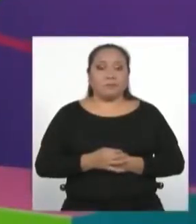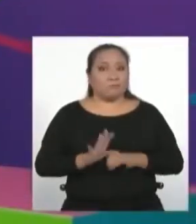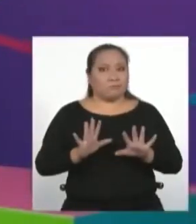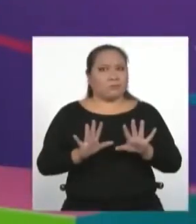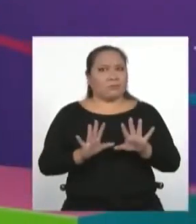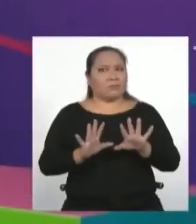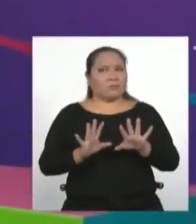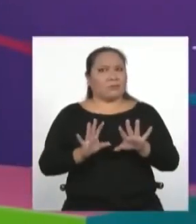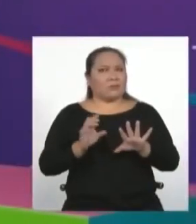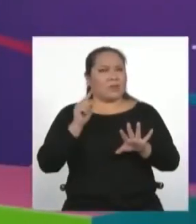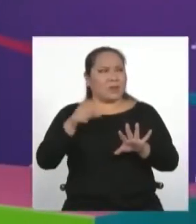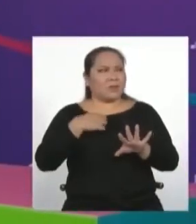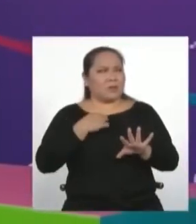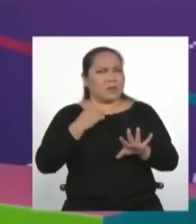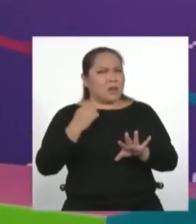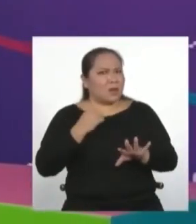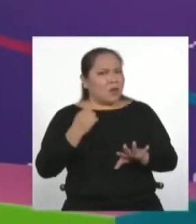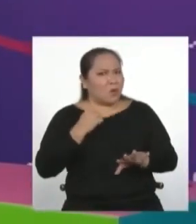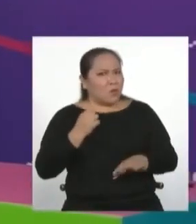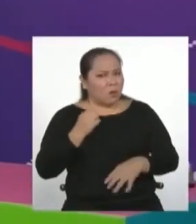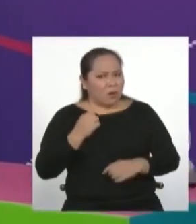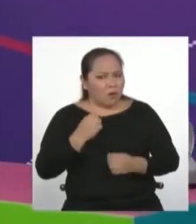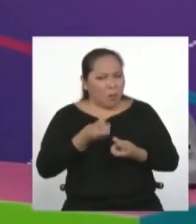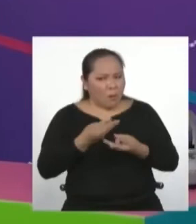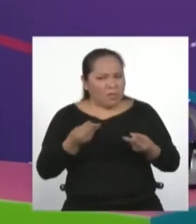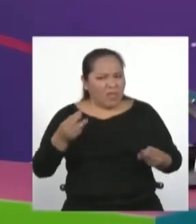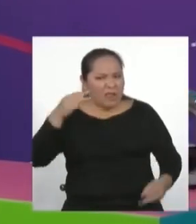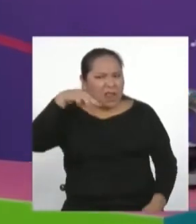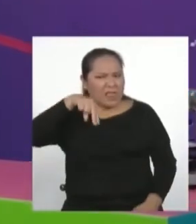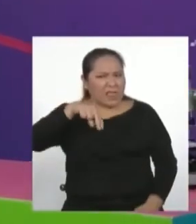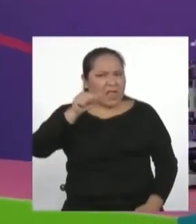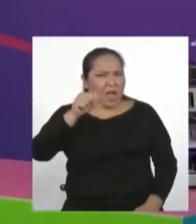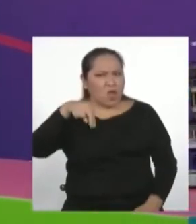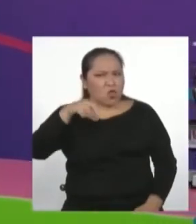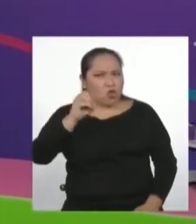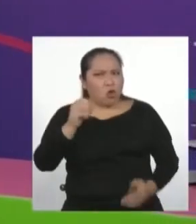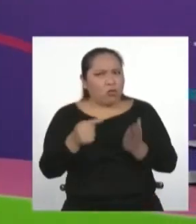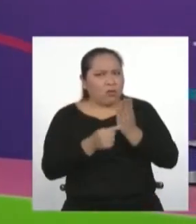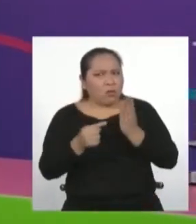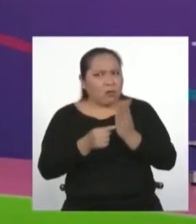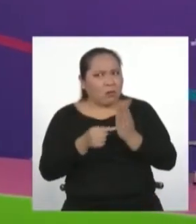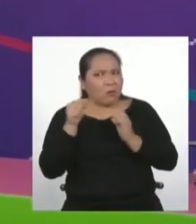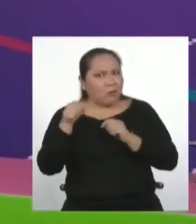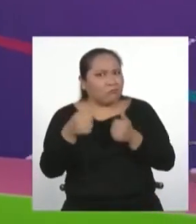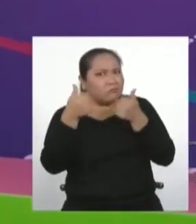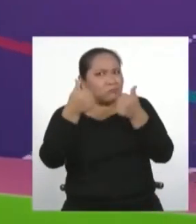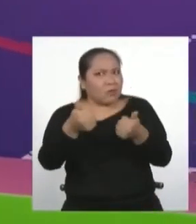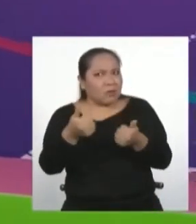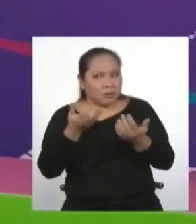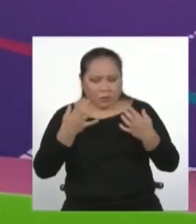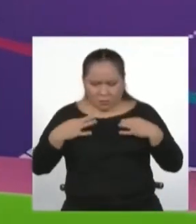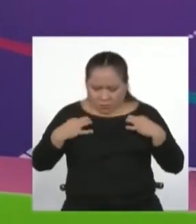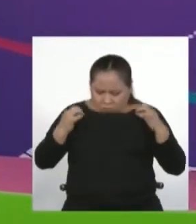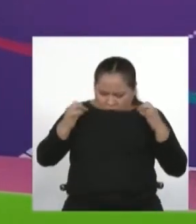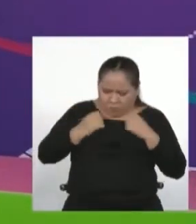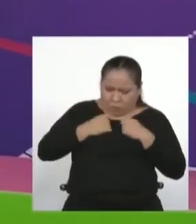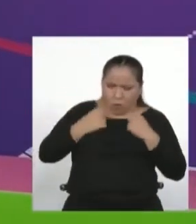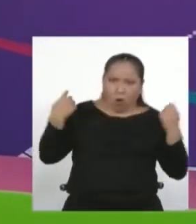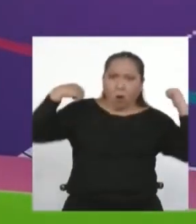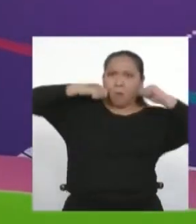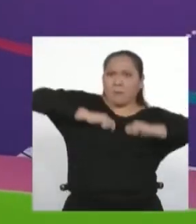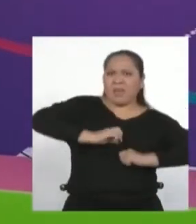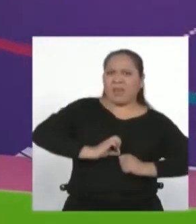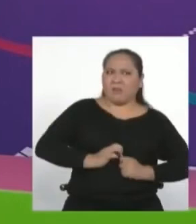Oye, eso de las prendas con material nanotecnológico resulta bastante práctico. Y de pronto este polo y camisa ya no